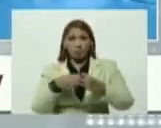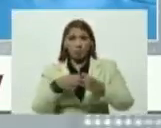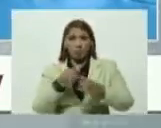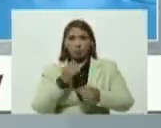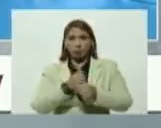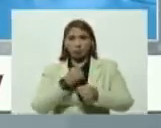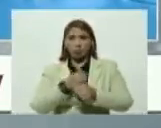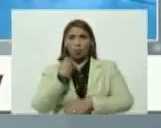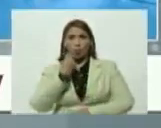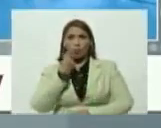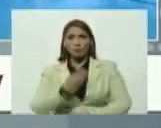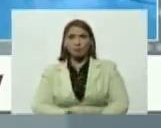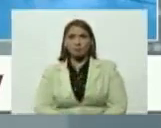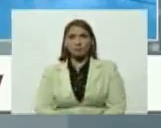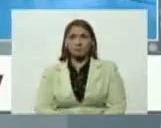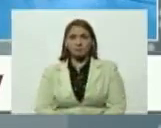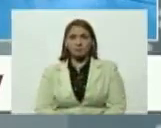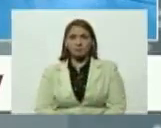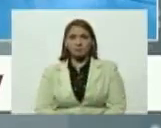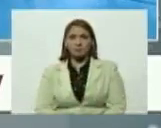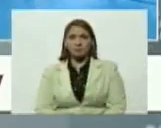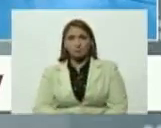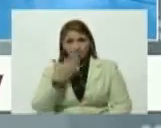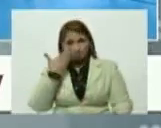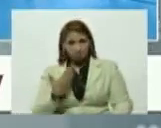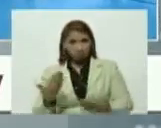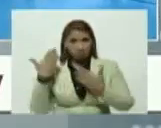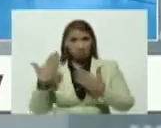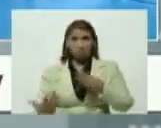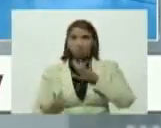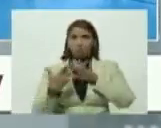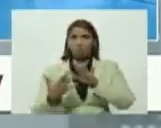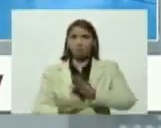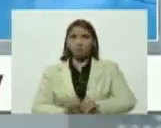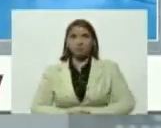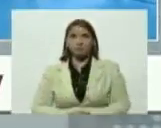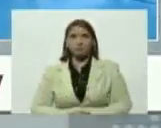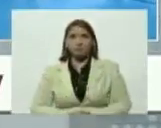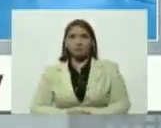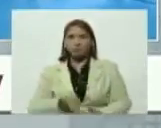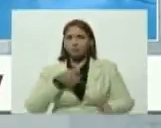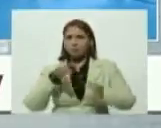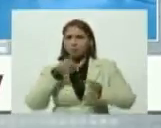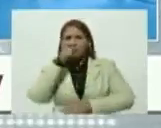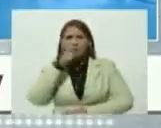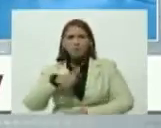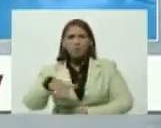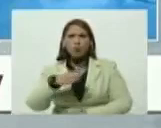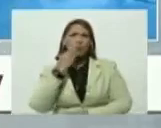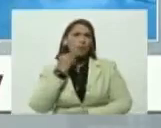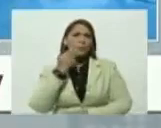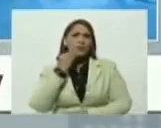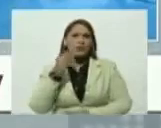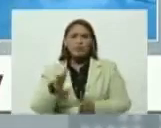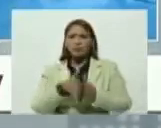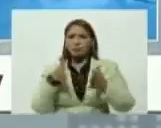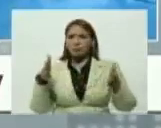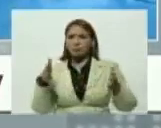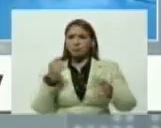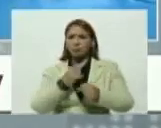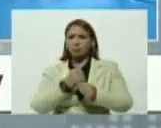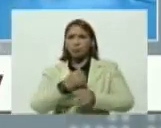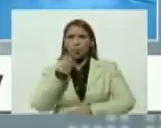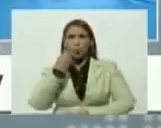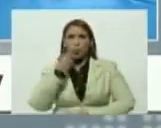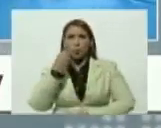Chamba Juvenil. Oliver, adelante, explícale al pueblo la experiencia de la gran misión Chamba